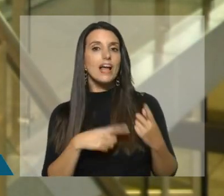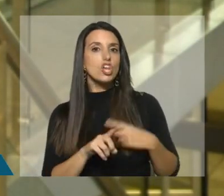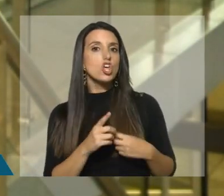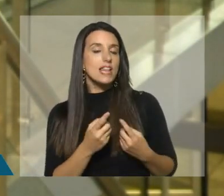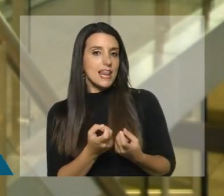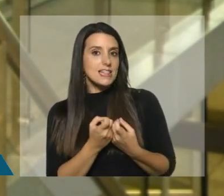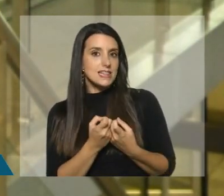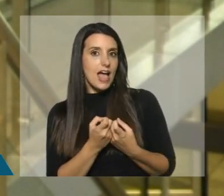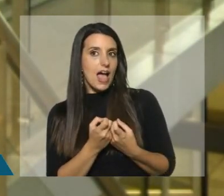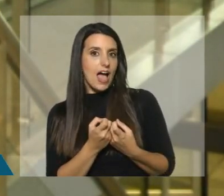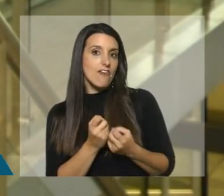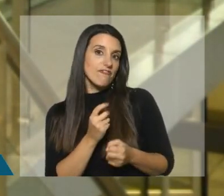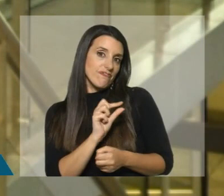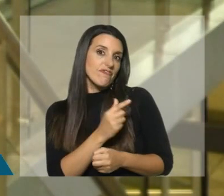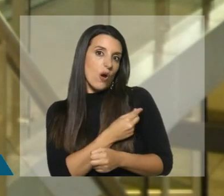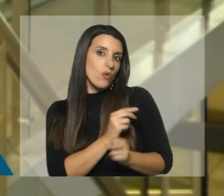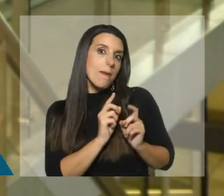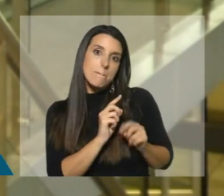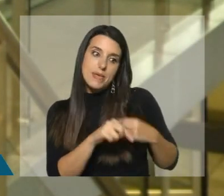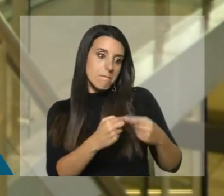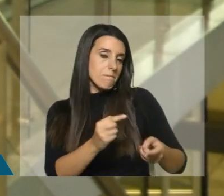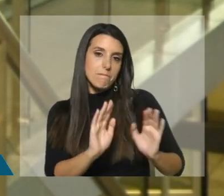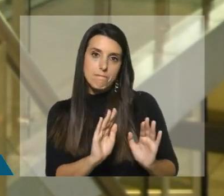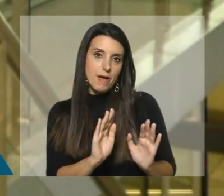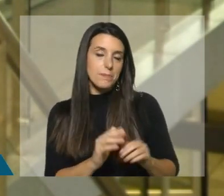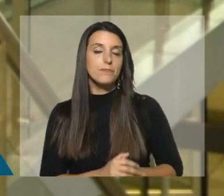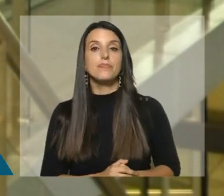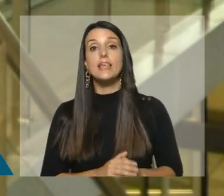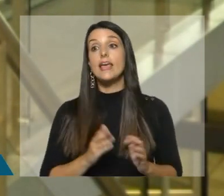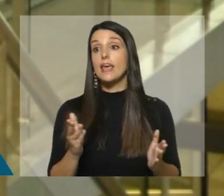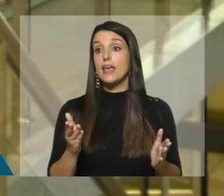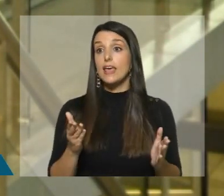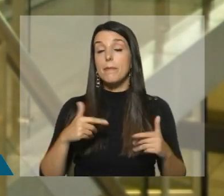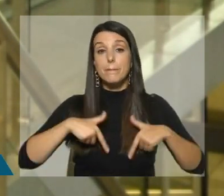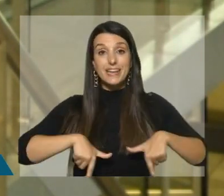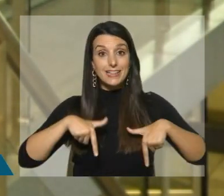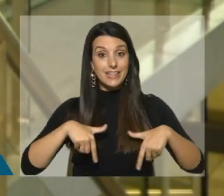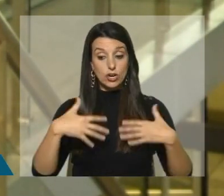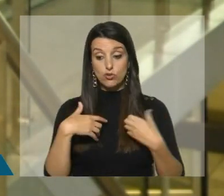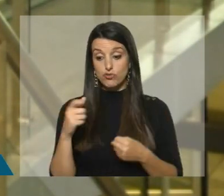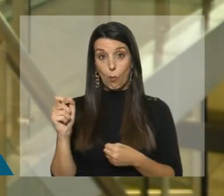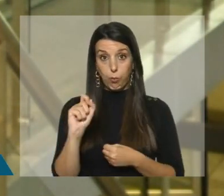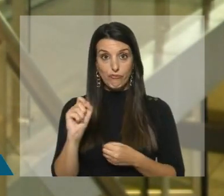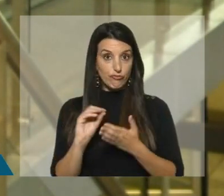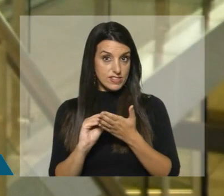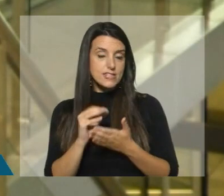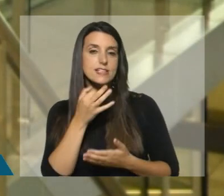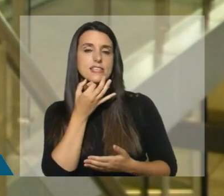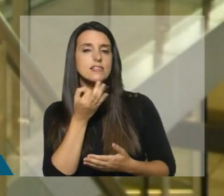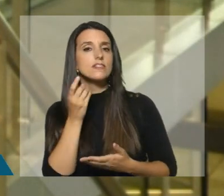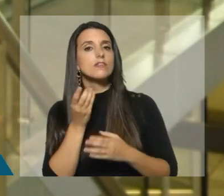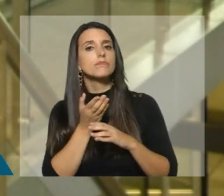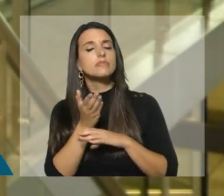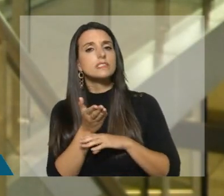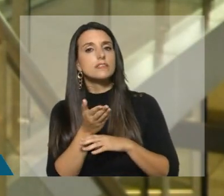tipo de vacuna, que es la que se está suministrando ahora. Desde el Ministerio de Salud Pública también